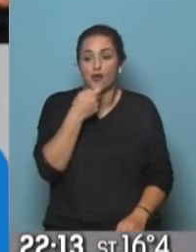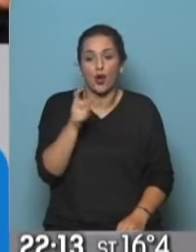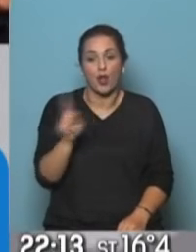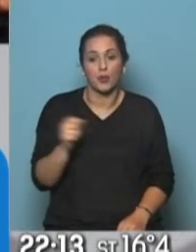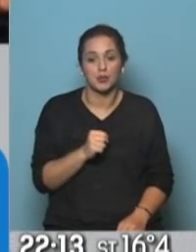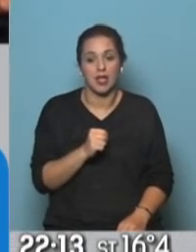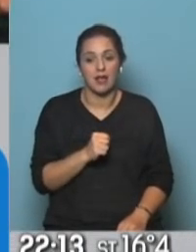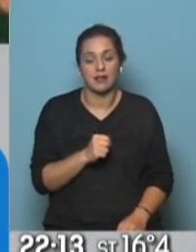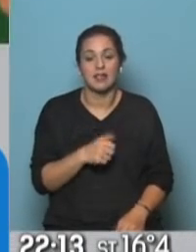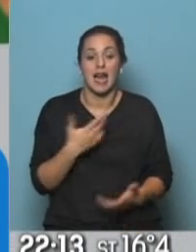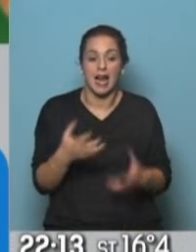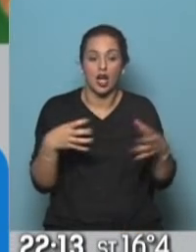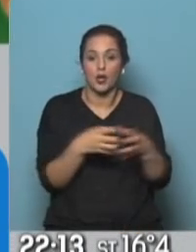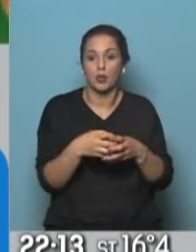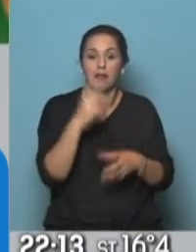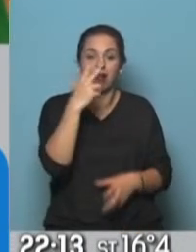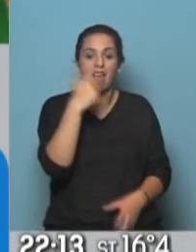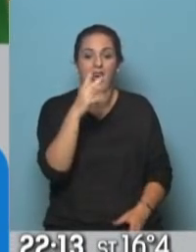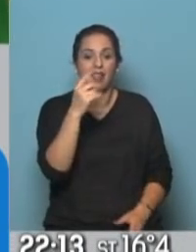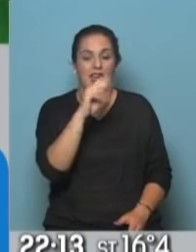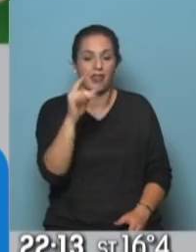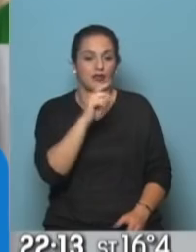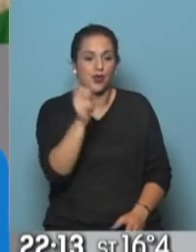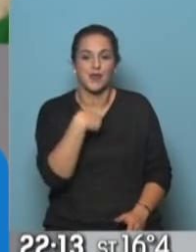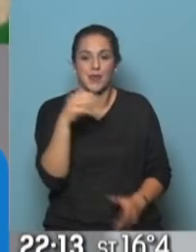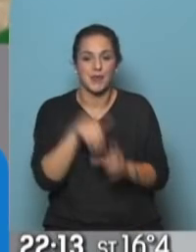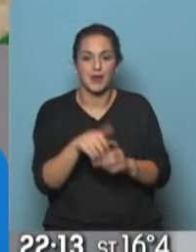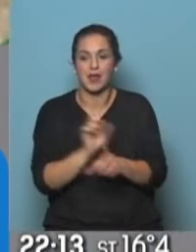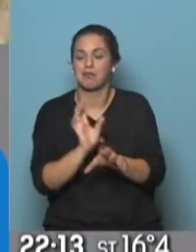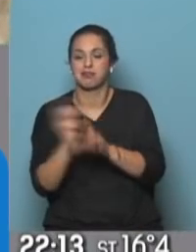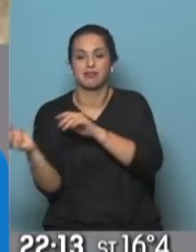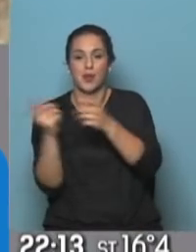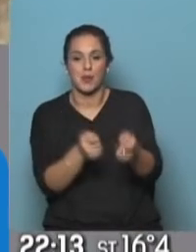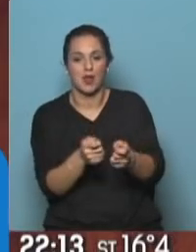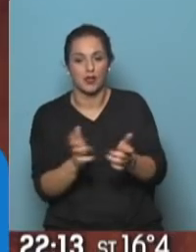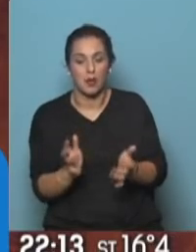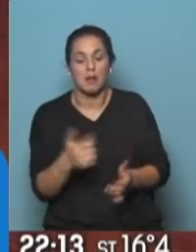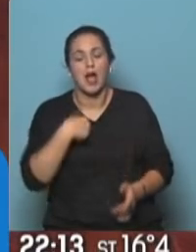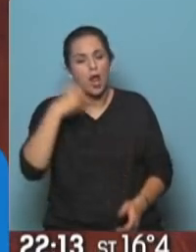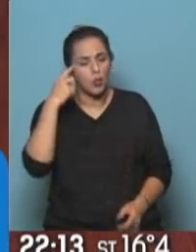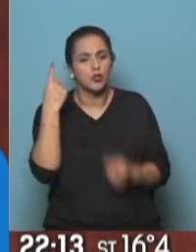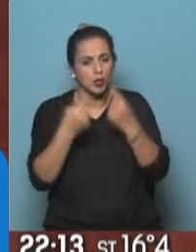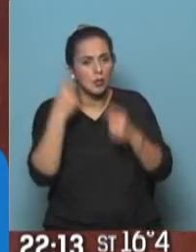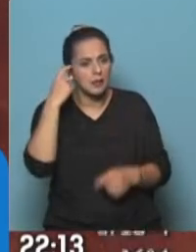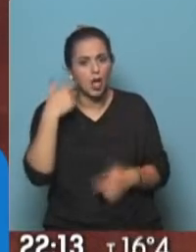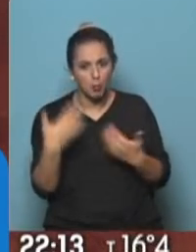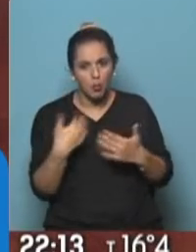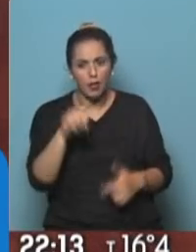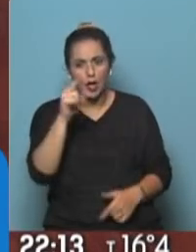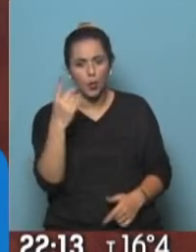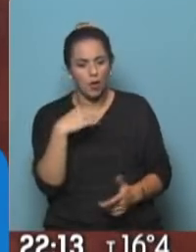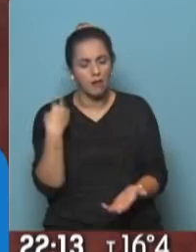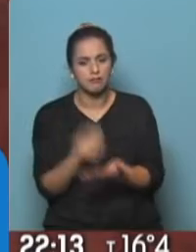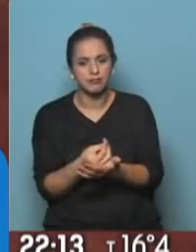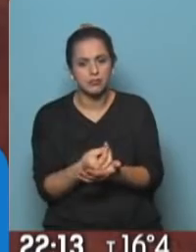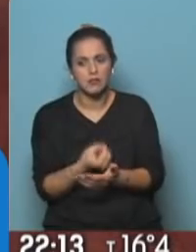está ahí, y internamente o que hay? Había un sector que todavía tenía la esperanza de que Lula fuera candidato, o que no pasó. Entonces ahora es